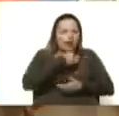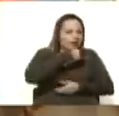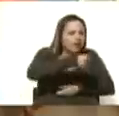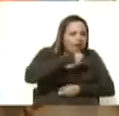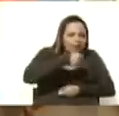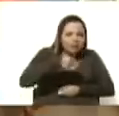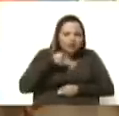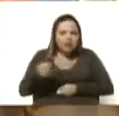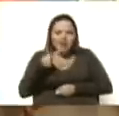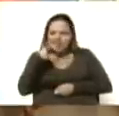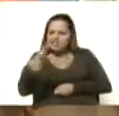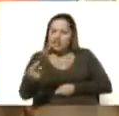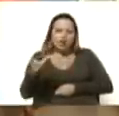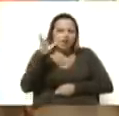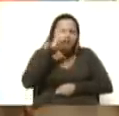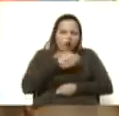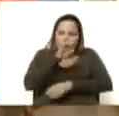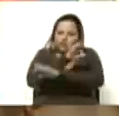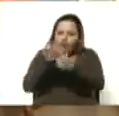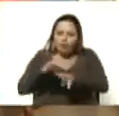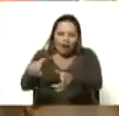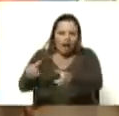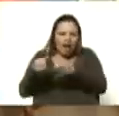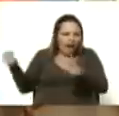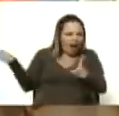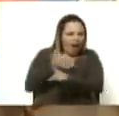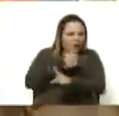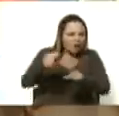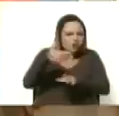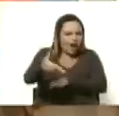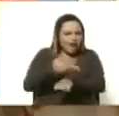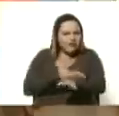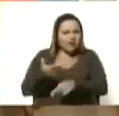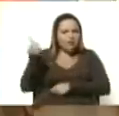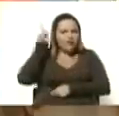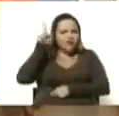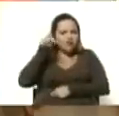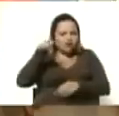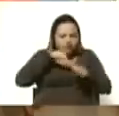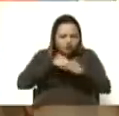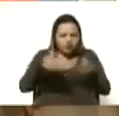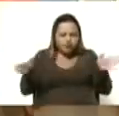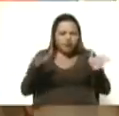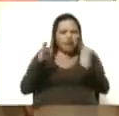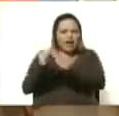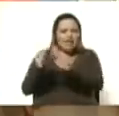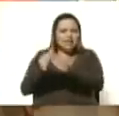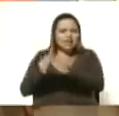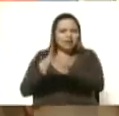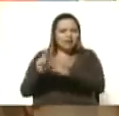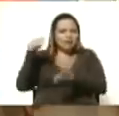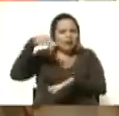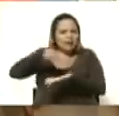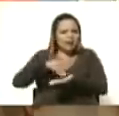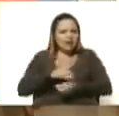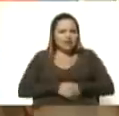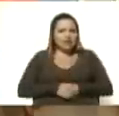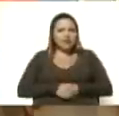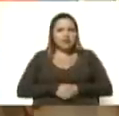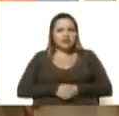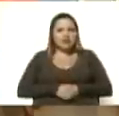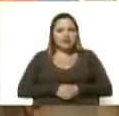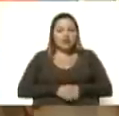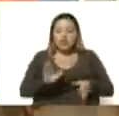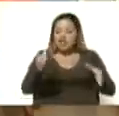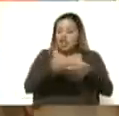momento. Decíamos que no hubo un acto violento en la salida del profesor de su casa en Maracay. Y caía el comité esto a casi